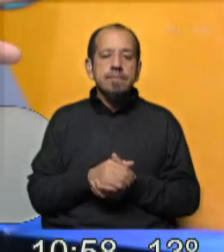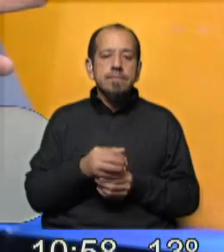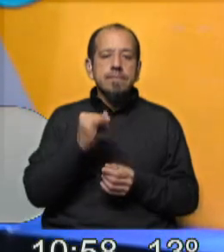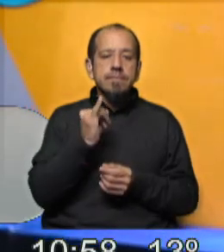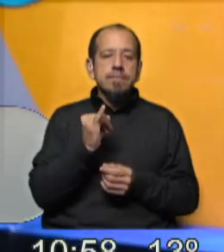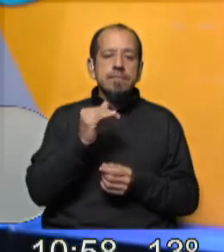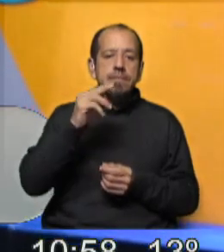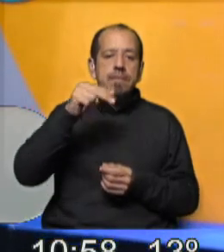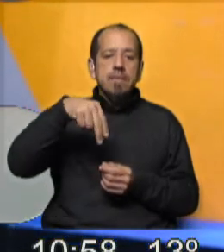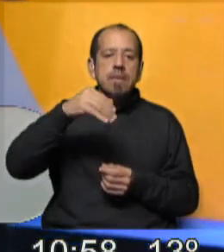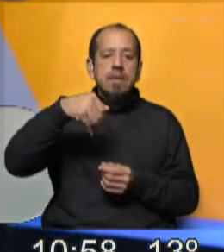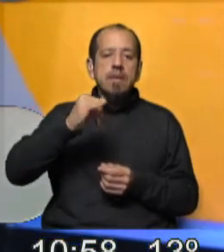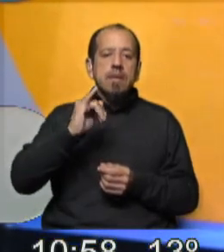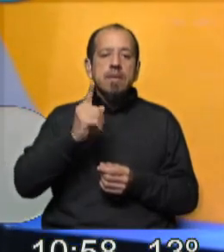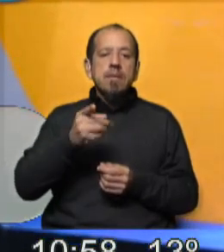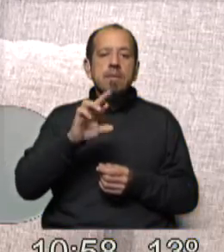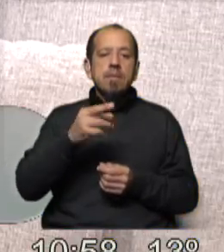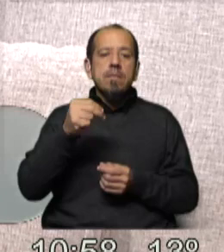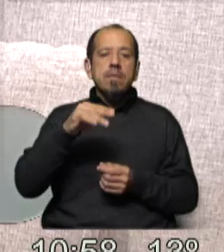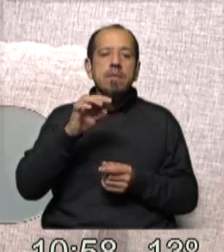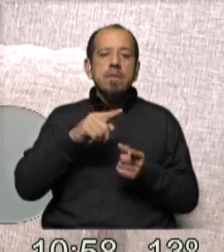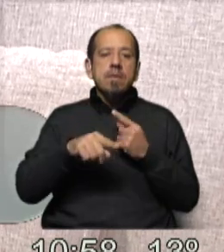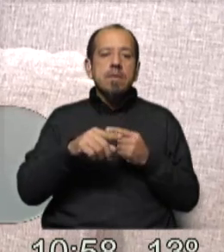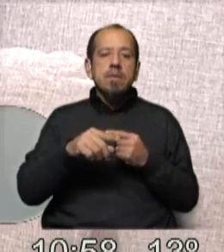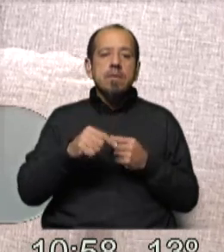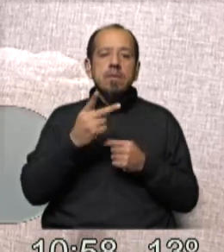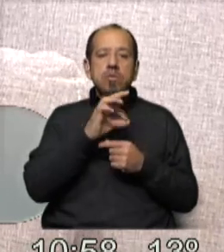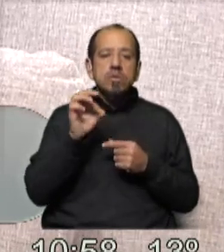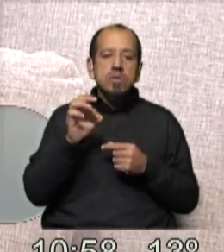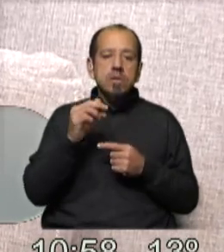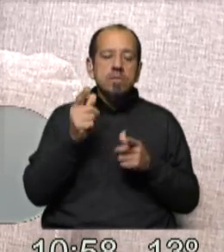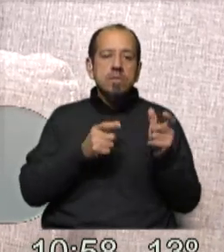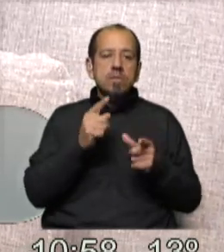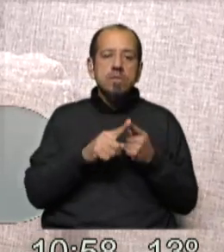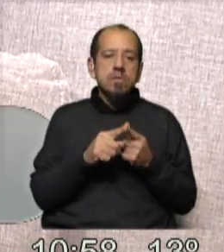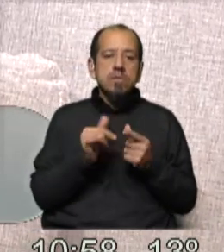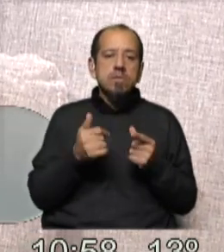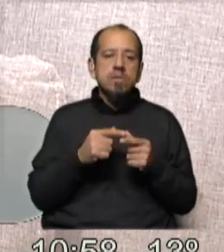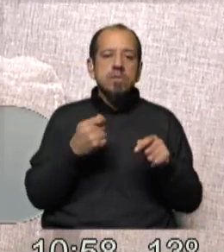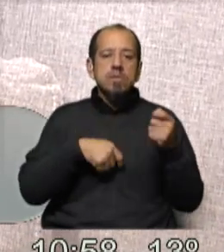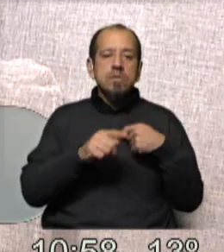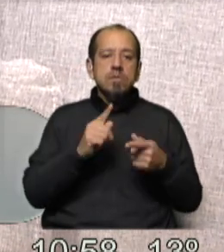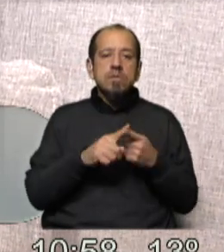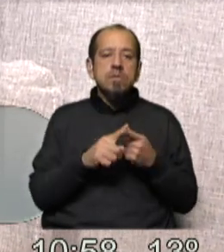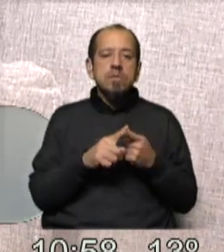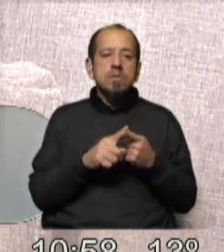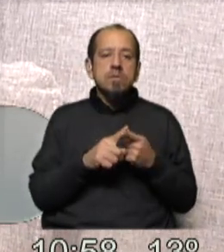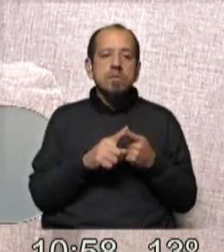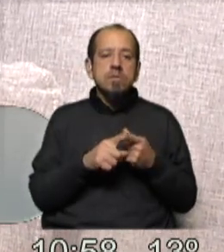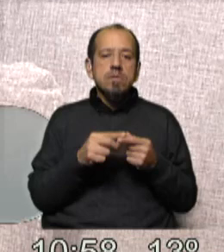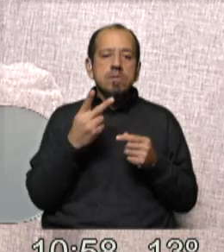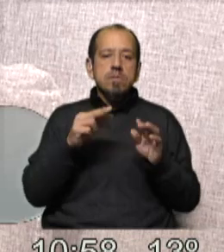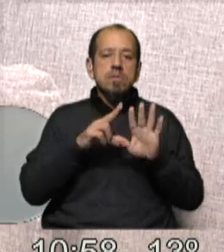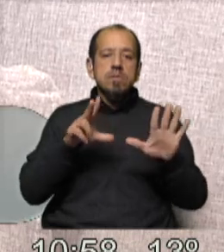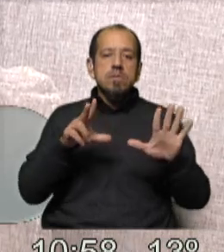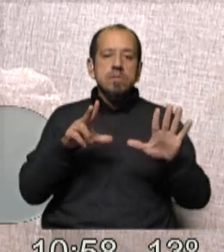inmigrantes es un lugar pequeño. Muy pequeño. 200 entradas, ya están a la venta por Ticantel. Es por eso. El 28 de junio